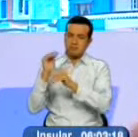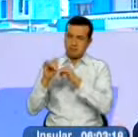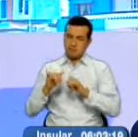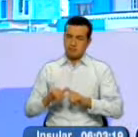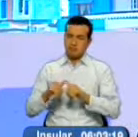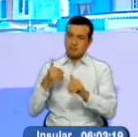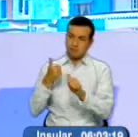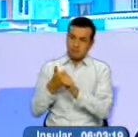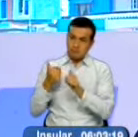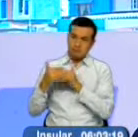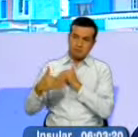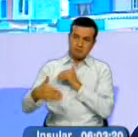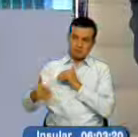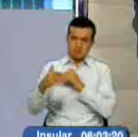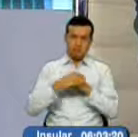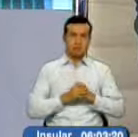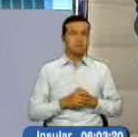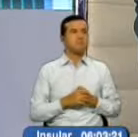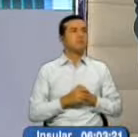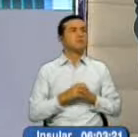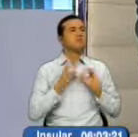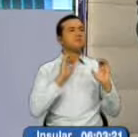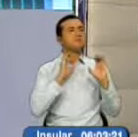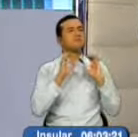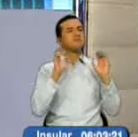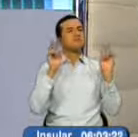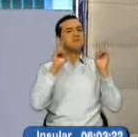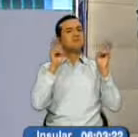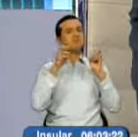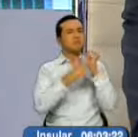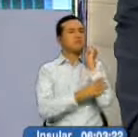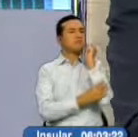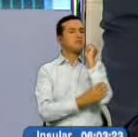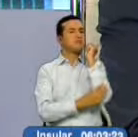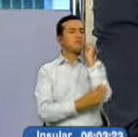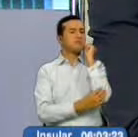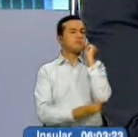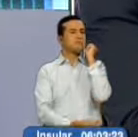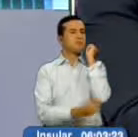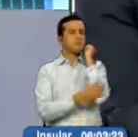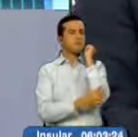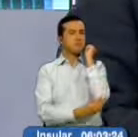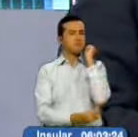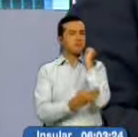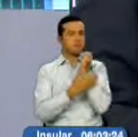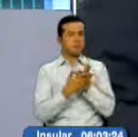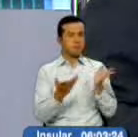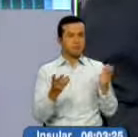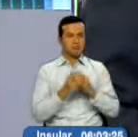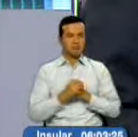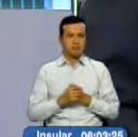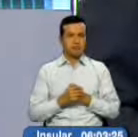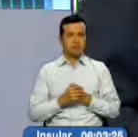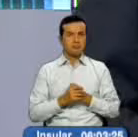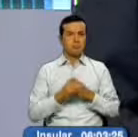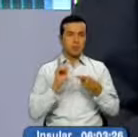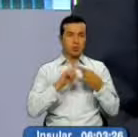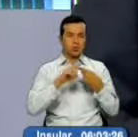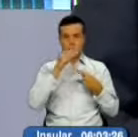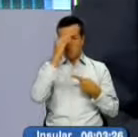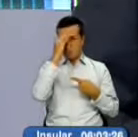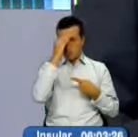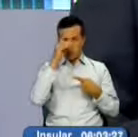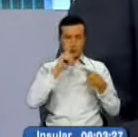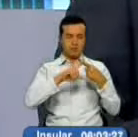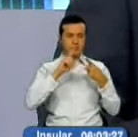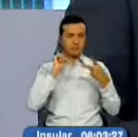el mediano y largo plazo. Okay. Hablemos entonces de la pobreza en términos estructurales. Uno tiene que ver la educación,